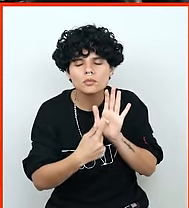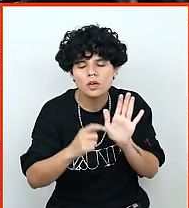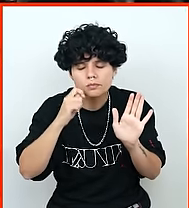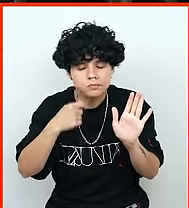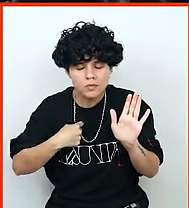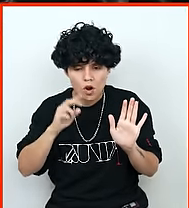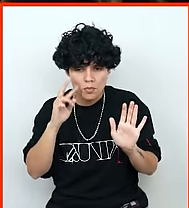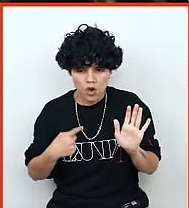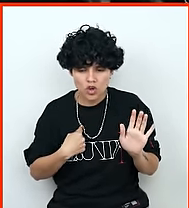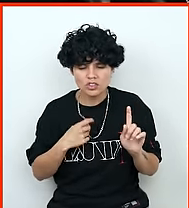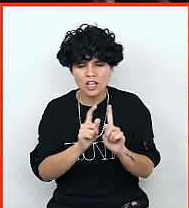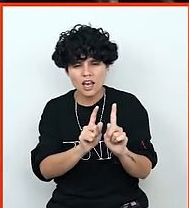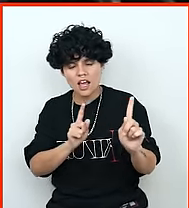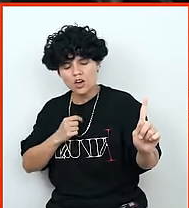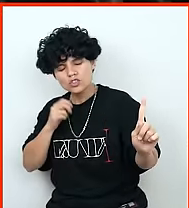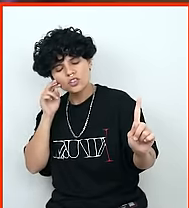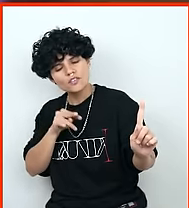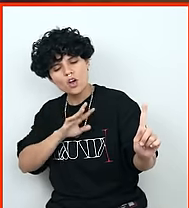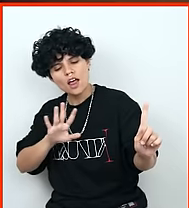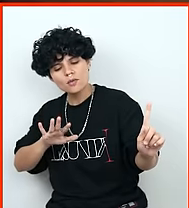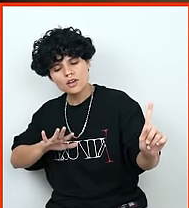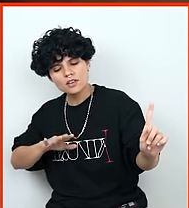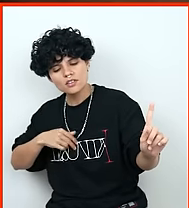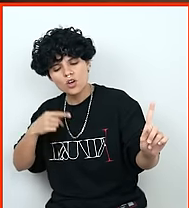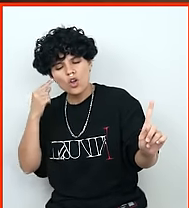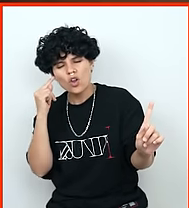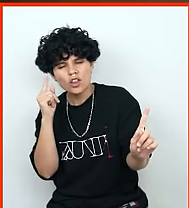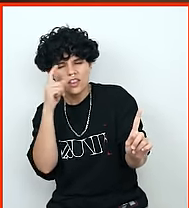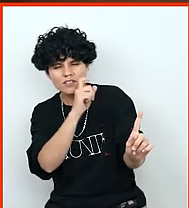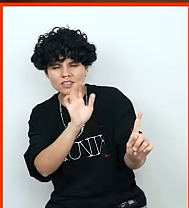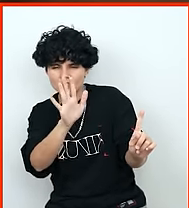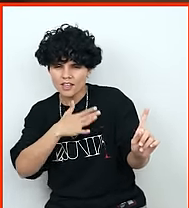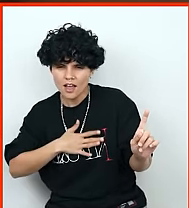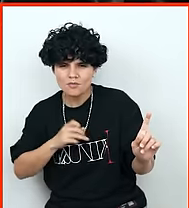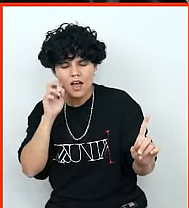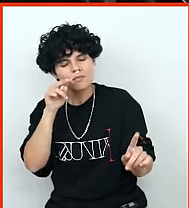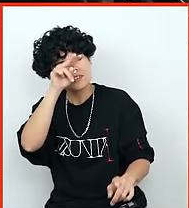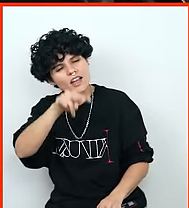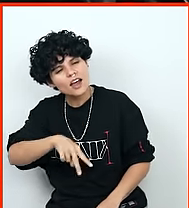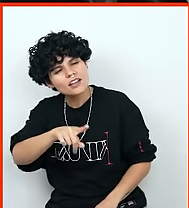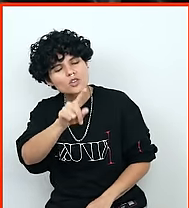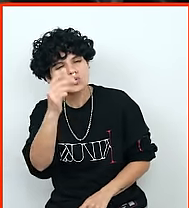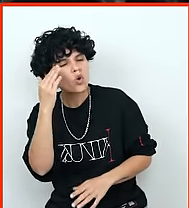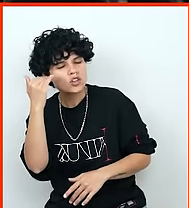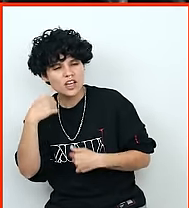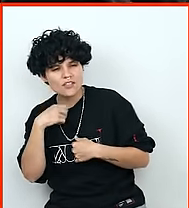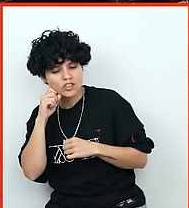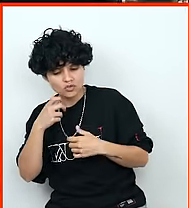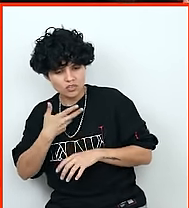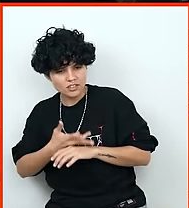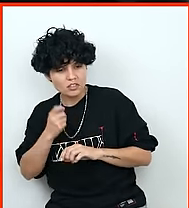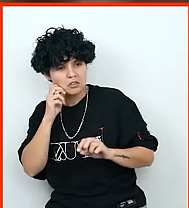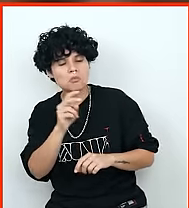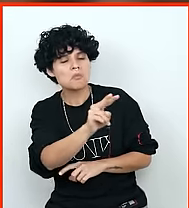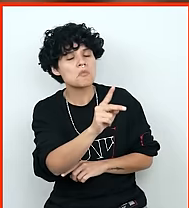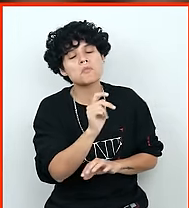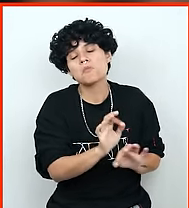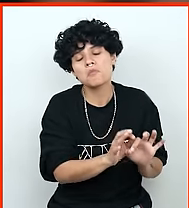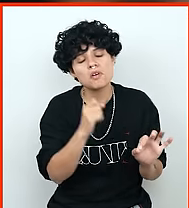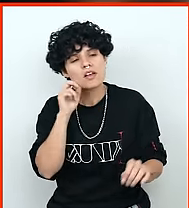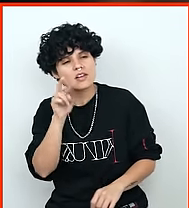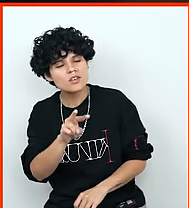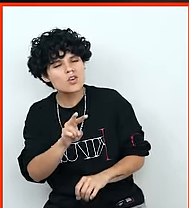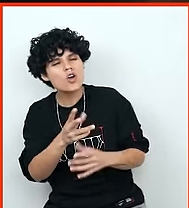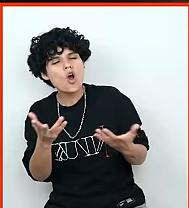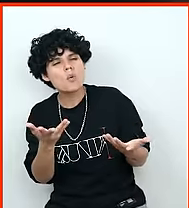no ha sido necesario, yo te observo desde lejos, para mí esto es suficiente, no estás loco ni complejo, es un placer mirarte sin que sepas que yo existo, no recuerdo el cuándo,